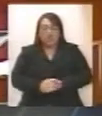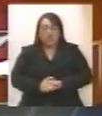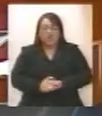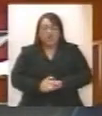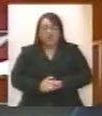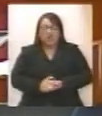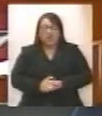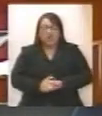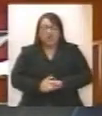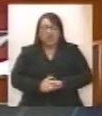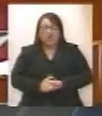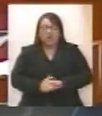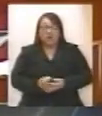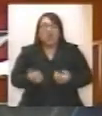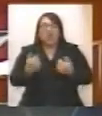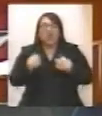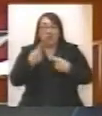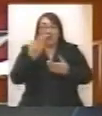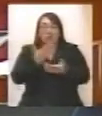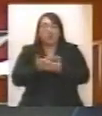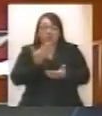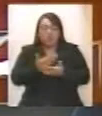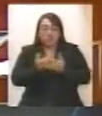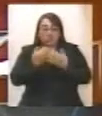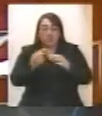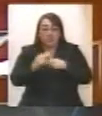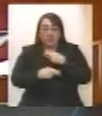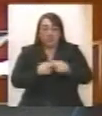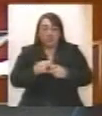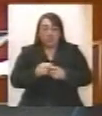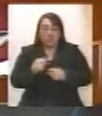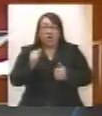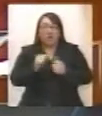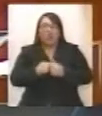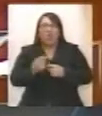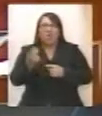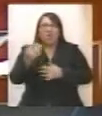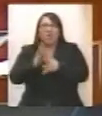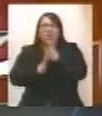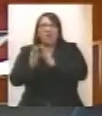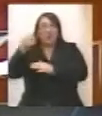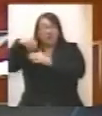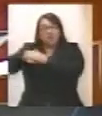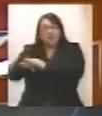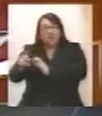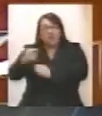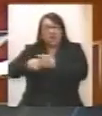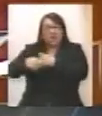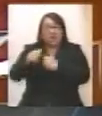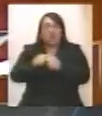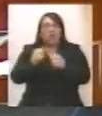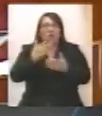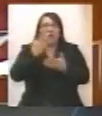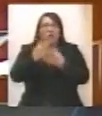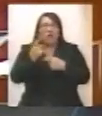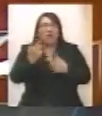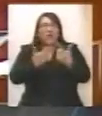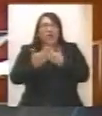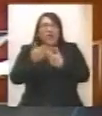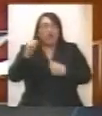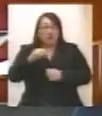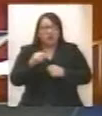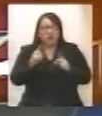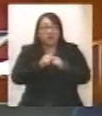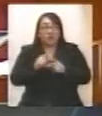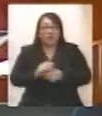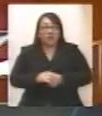trimestre de este año, contar con una propuesta de política nacional de lavado de activos y financiamiento del terrorismo. De